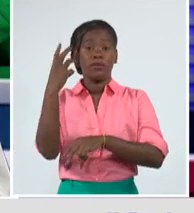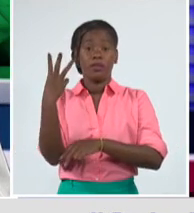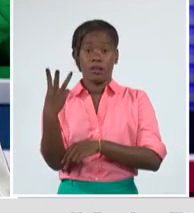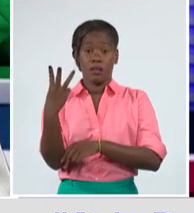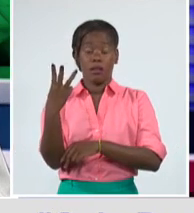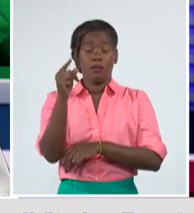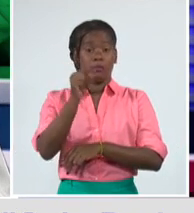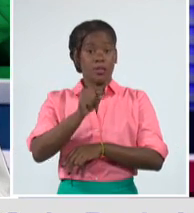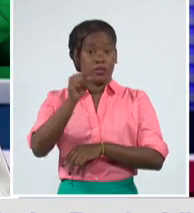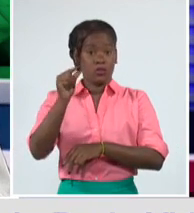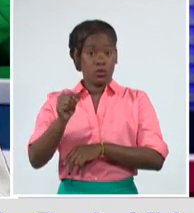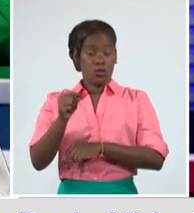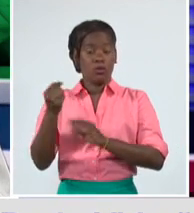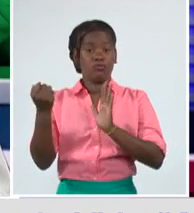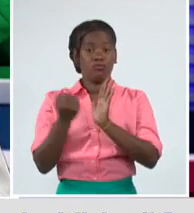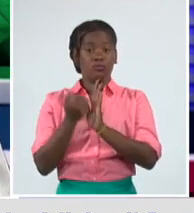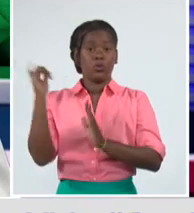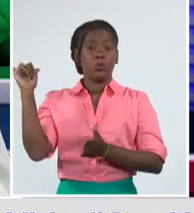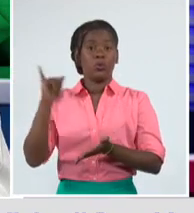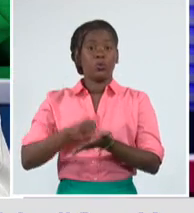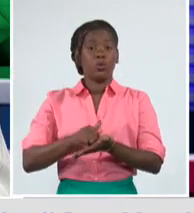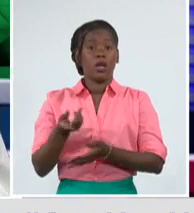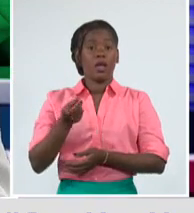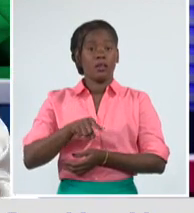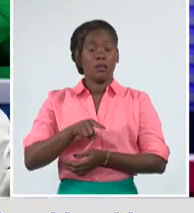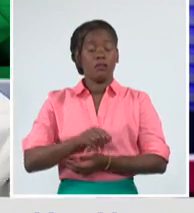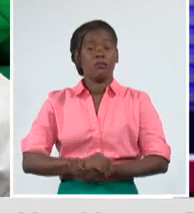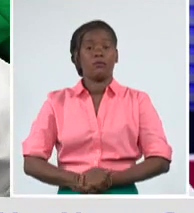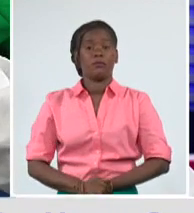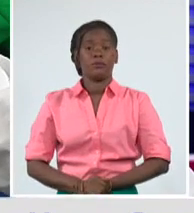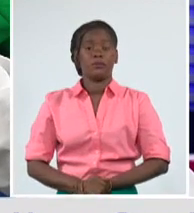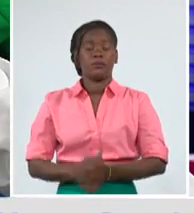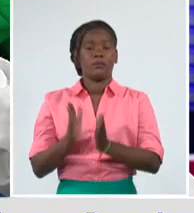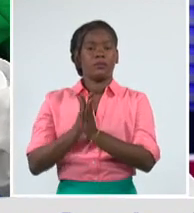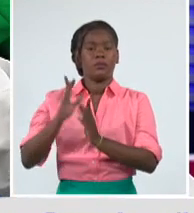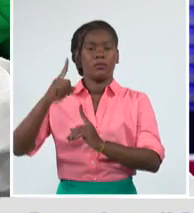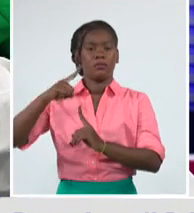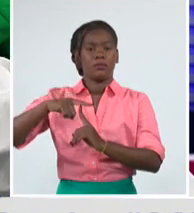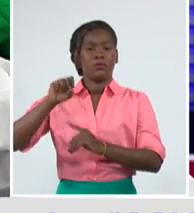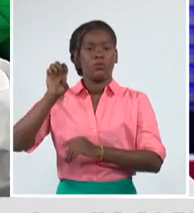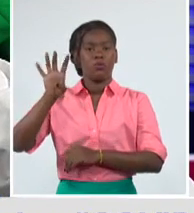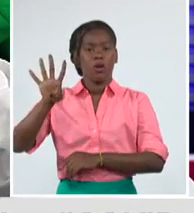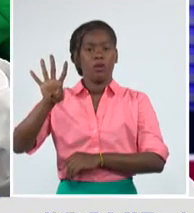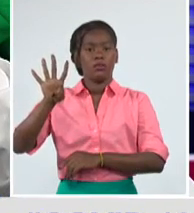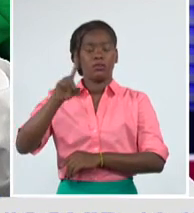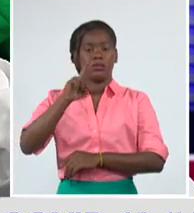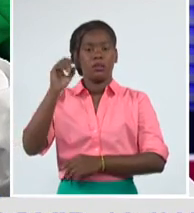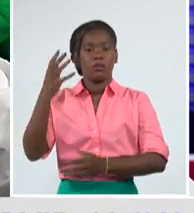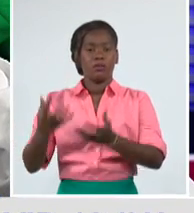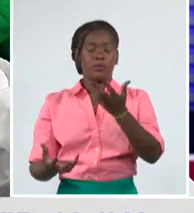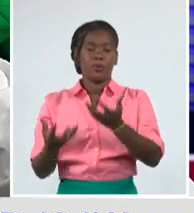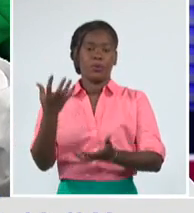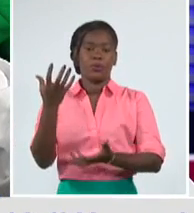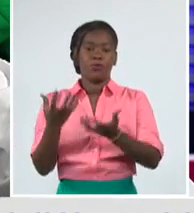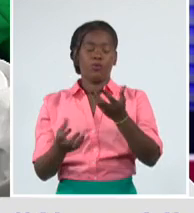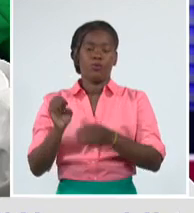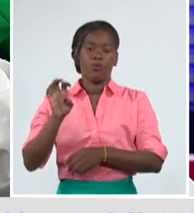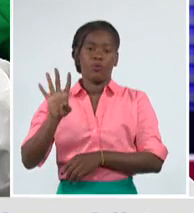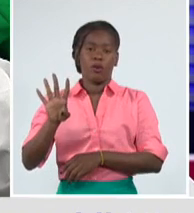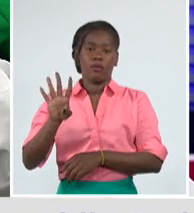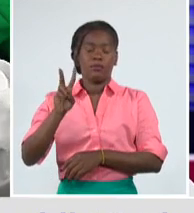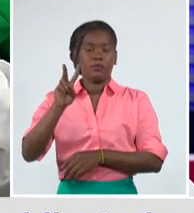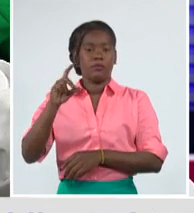diagnosticados importados en el día de ayer, de Matanzas 4, de Cienfuegos 4, de Villa Clara 1,